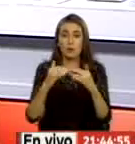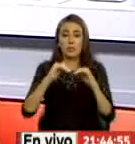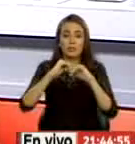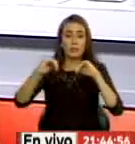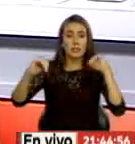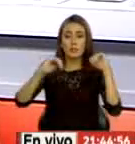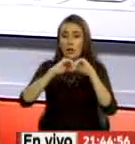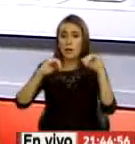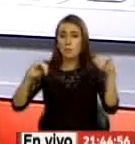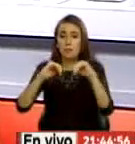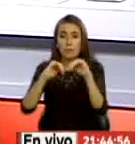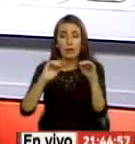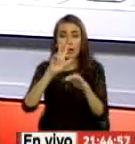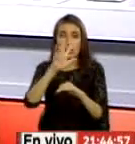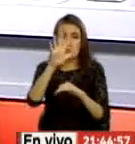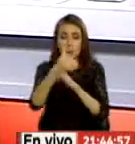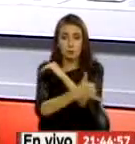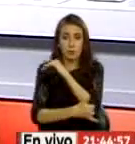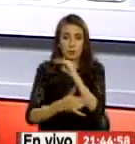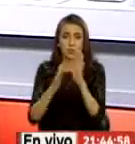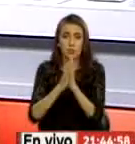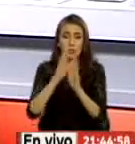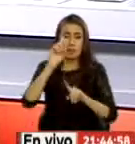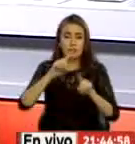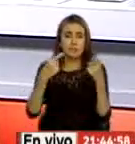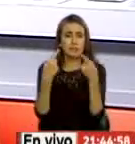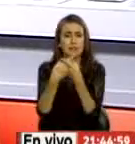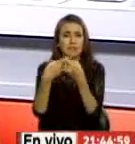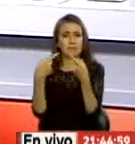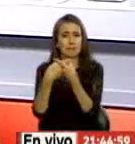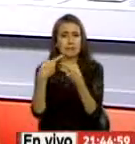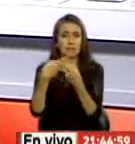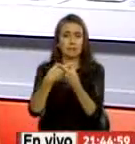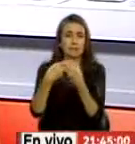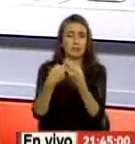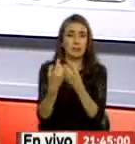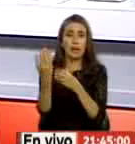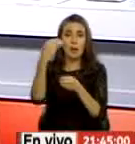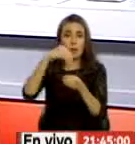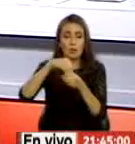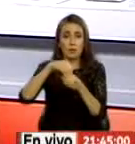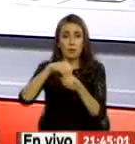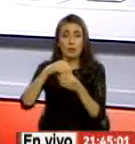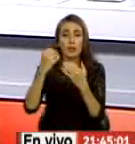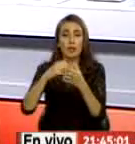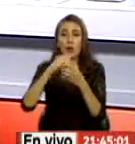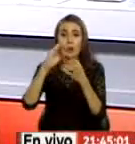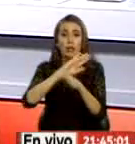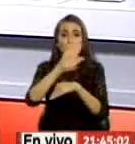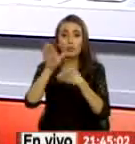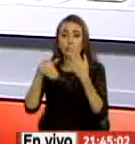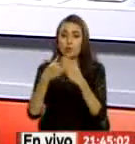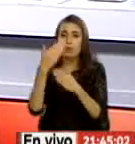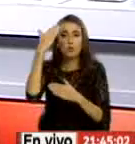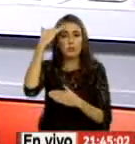que se vive en el bloque de Alianza País, al interno. Al principio era casa adentro, ahora pues se ha expuesto, como todos lo